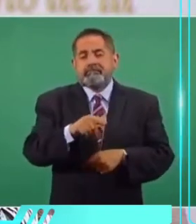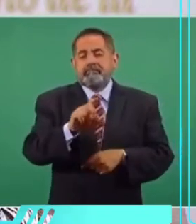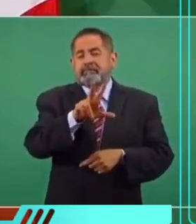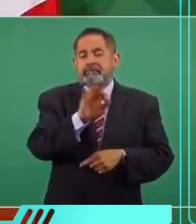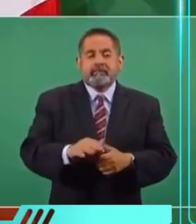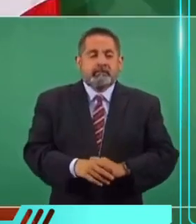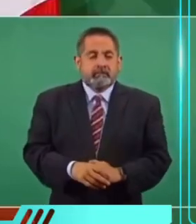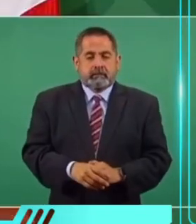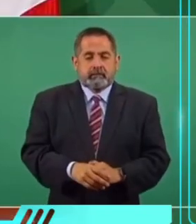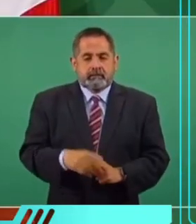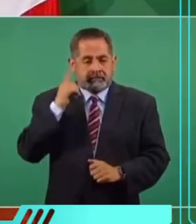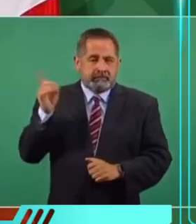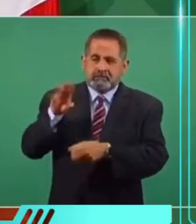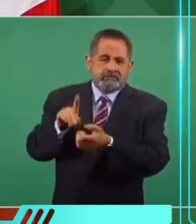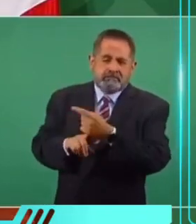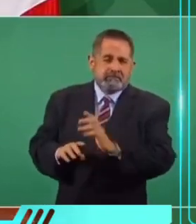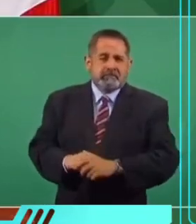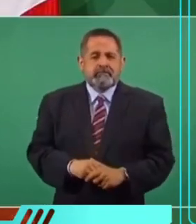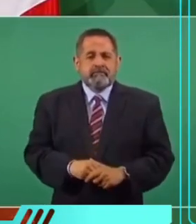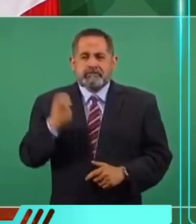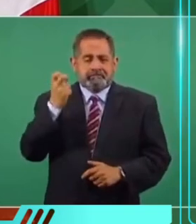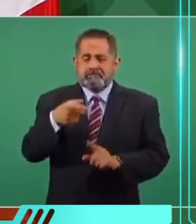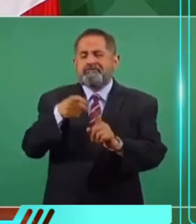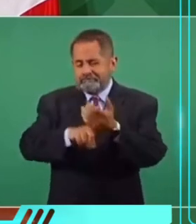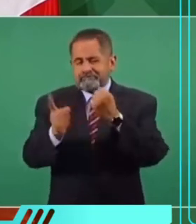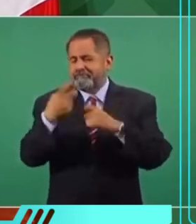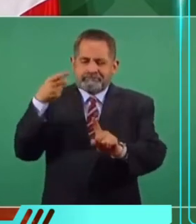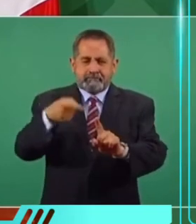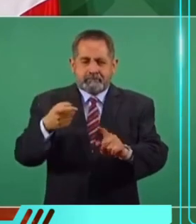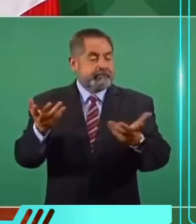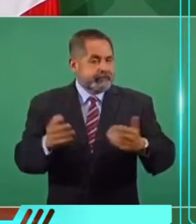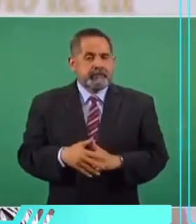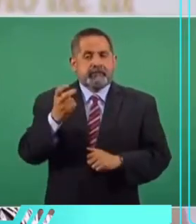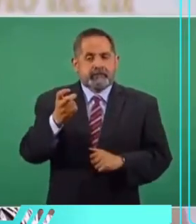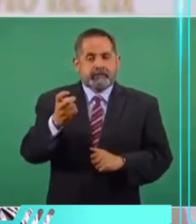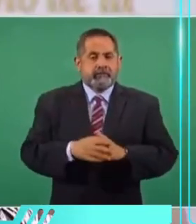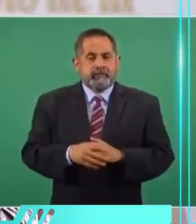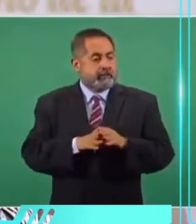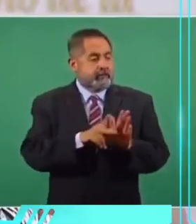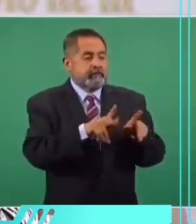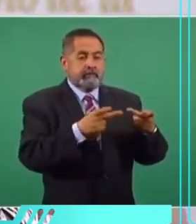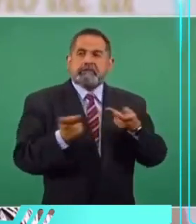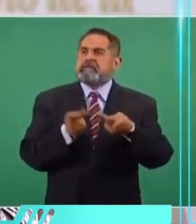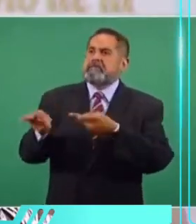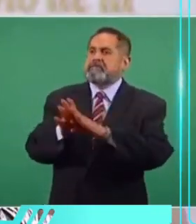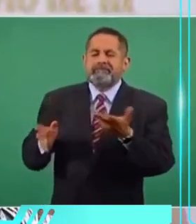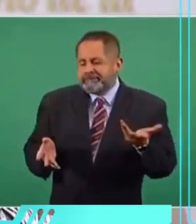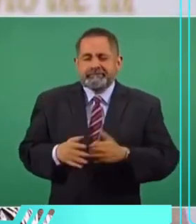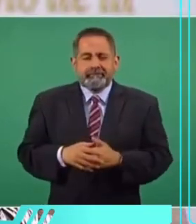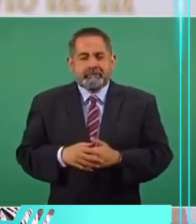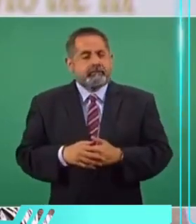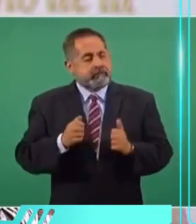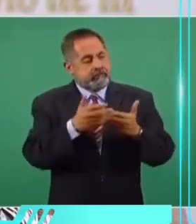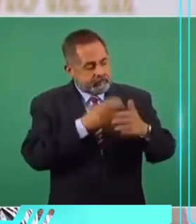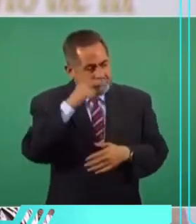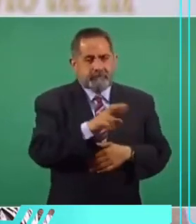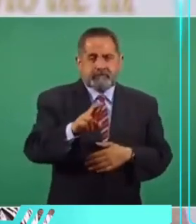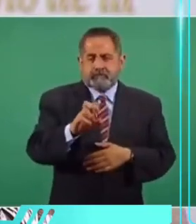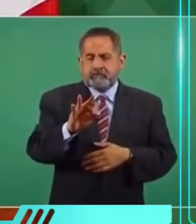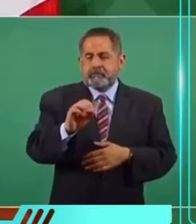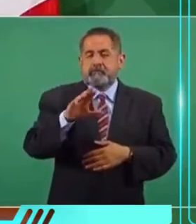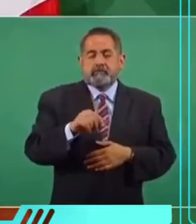38%. Aquí está todo. Aquí está la esencia. Por eso la pregunta del Reforma. Porque con todo respeto,